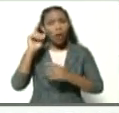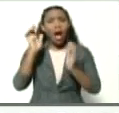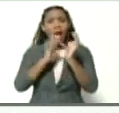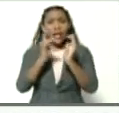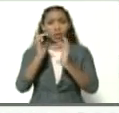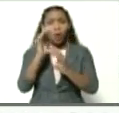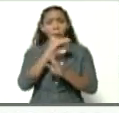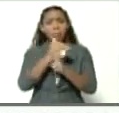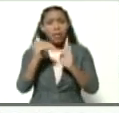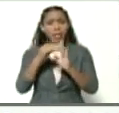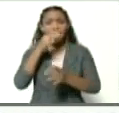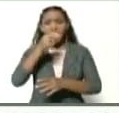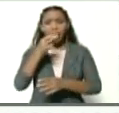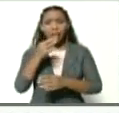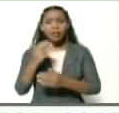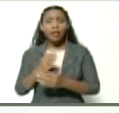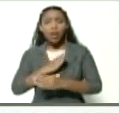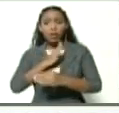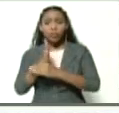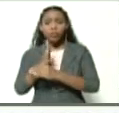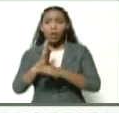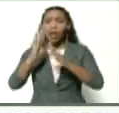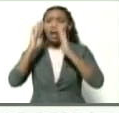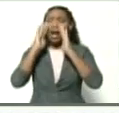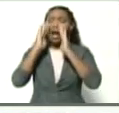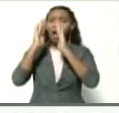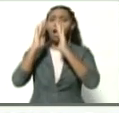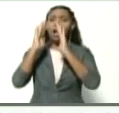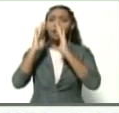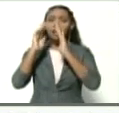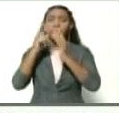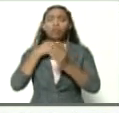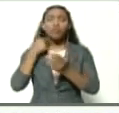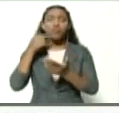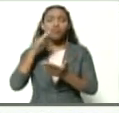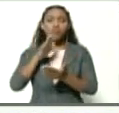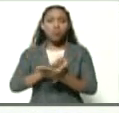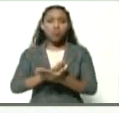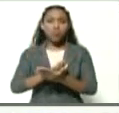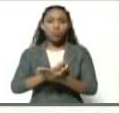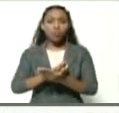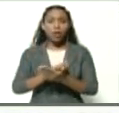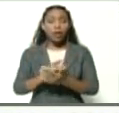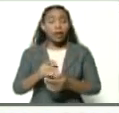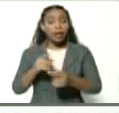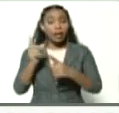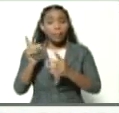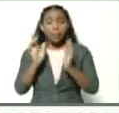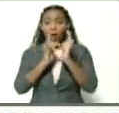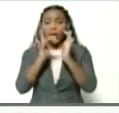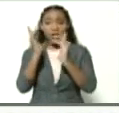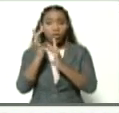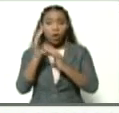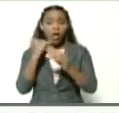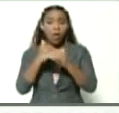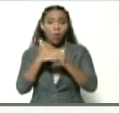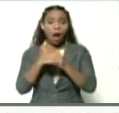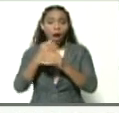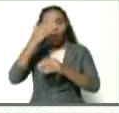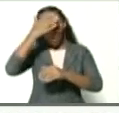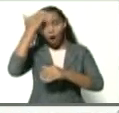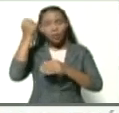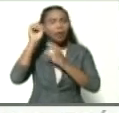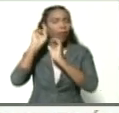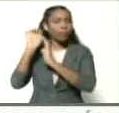media tarde dio un fuerte grito en la cruz y expiró. Pero la historia de Jesús no quedó en la cruz y en